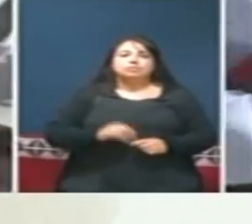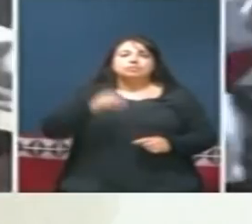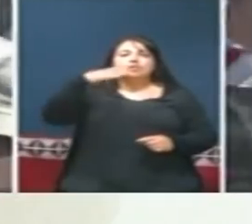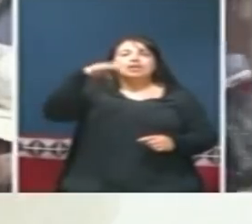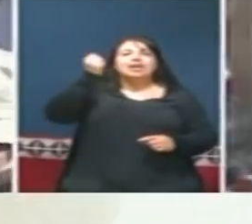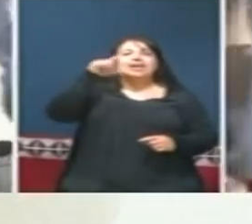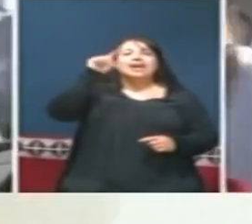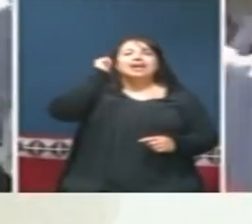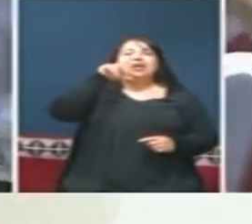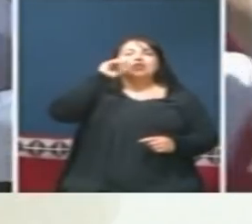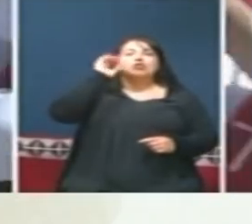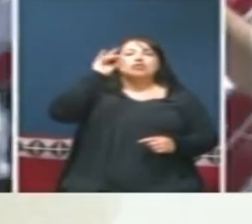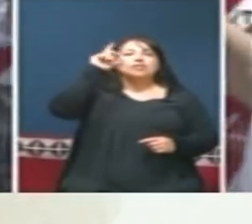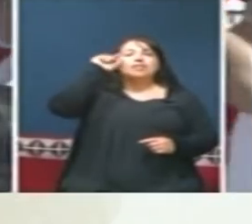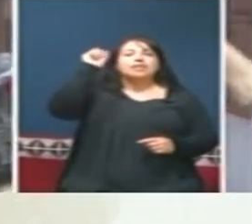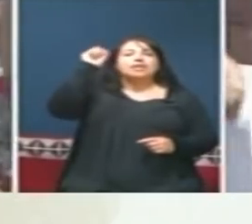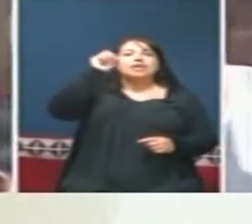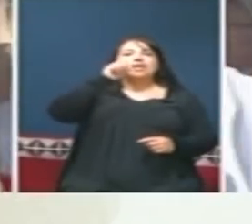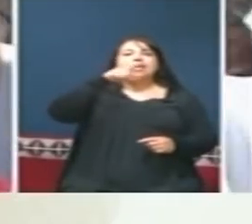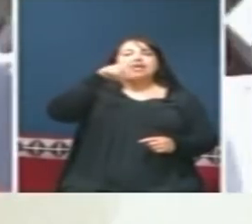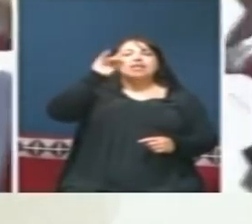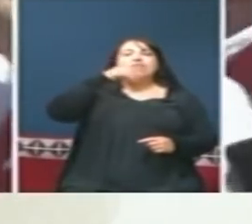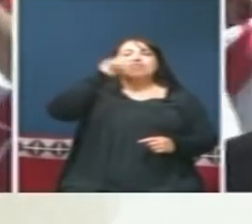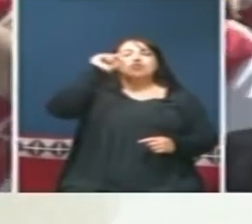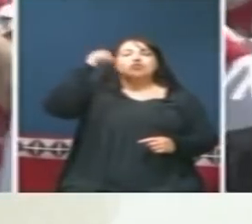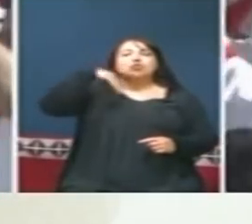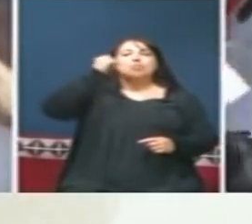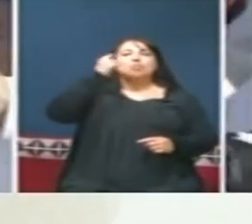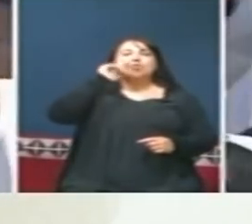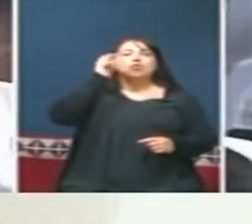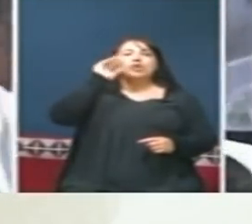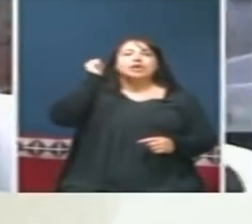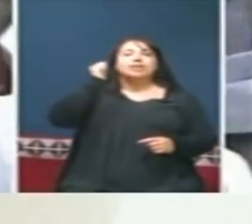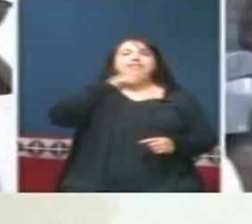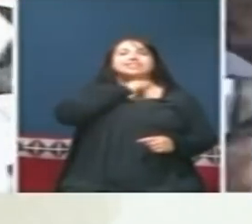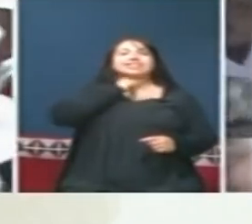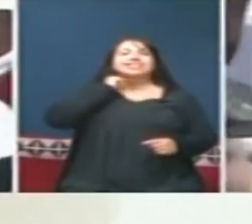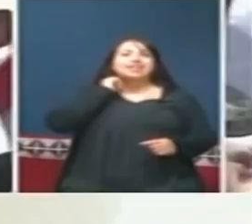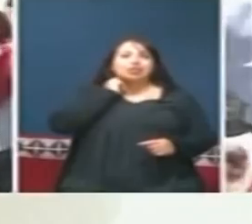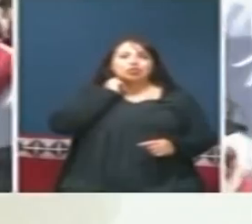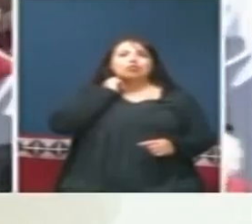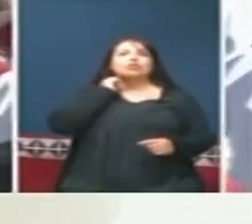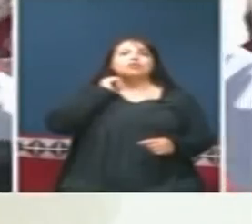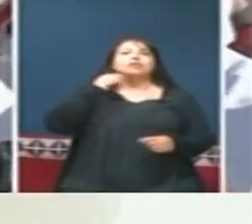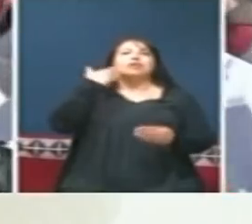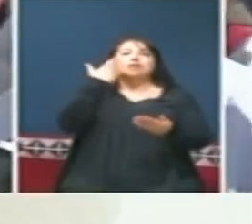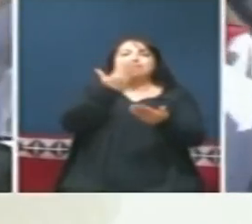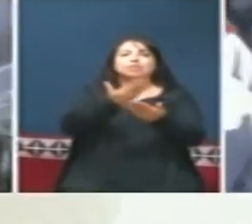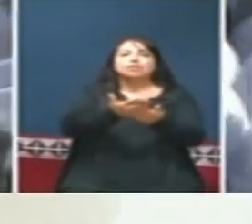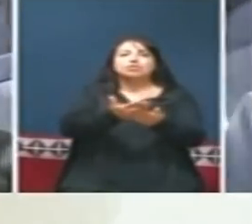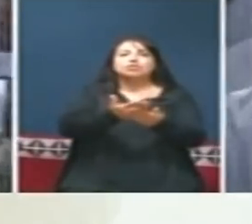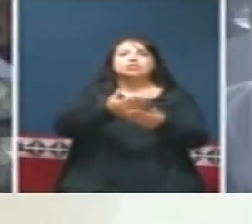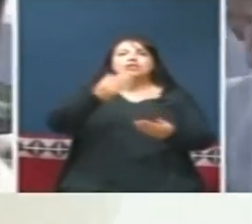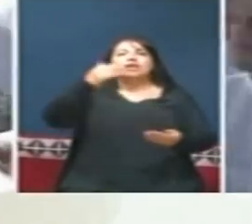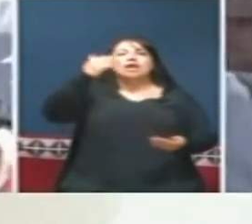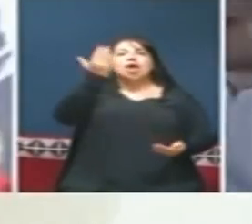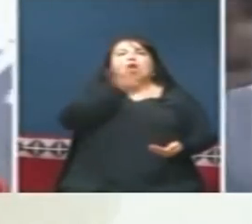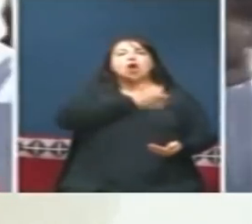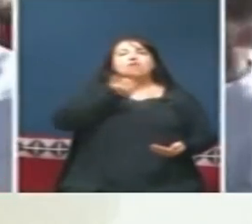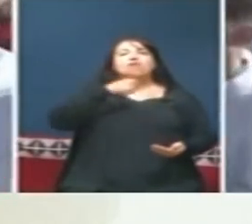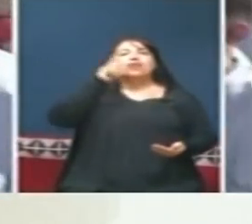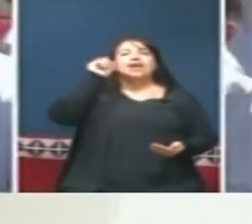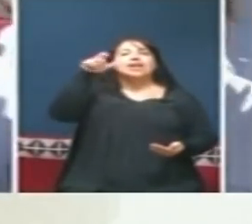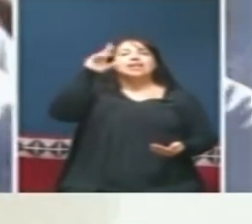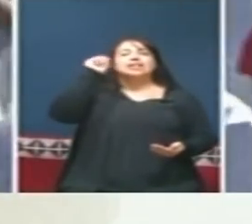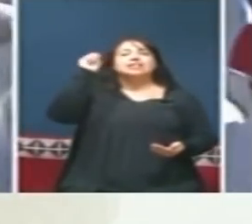Carlos de Dios Murias, sacerdote profeso en la Orden de los Frailes Menores